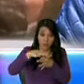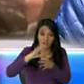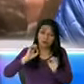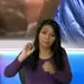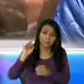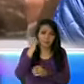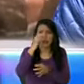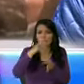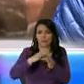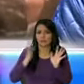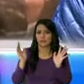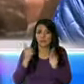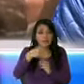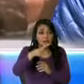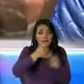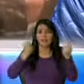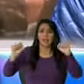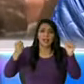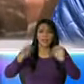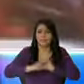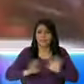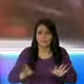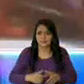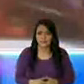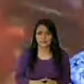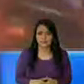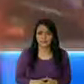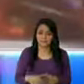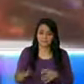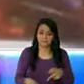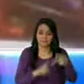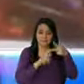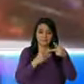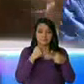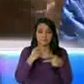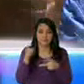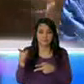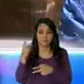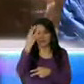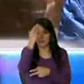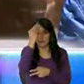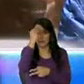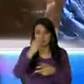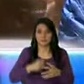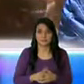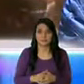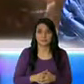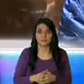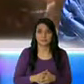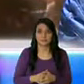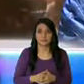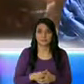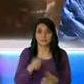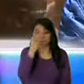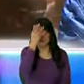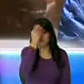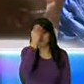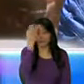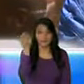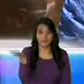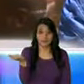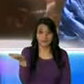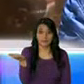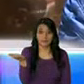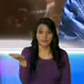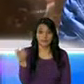o si es que hubiese una segunda vuelta. También se refirió a su binomio. El señor Jorge Glass hará